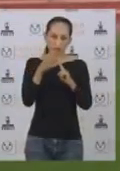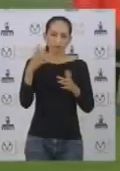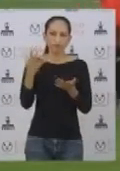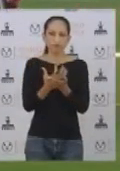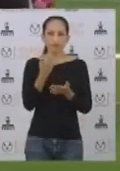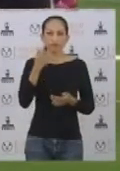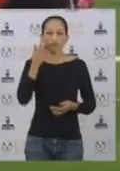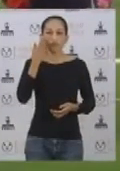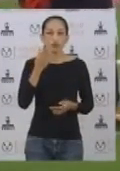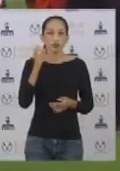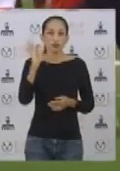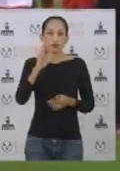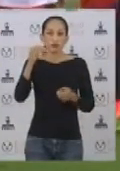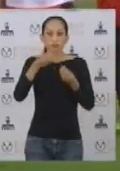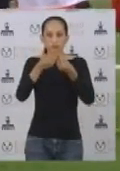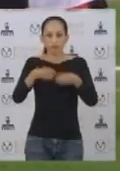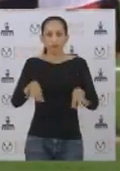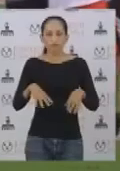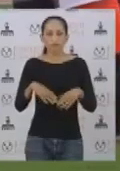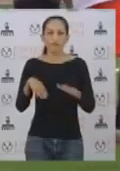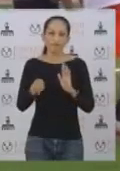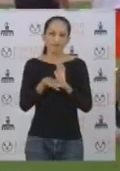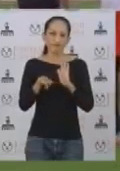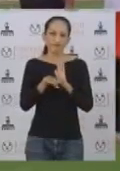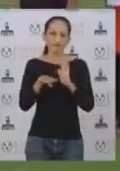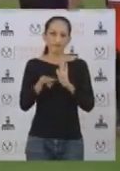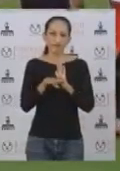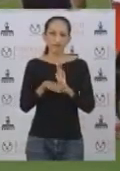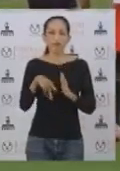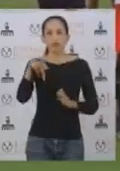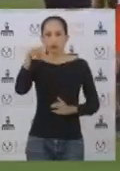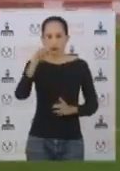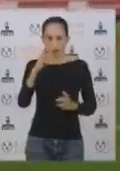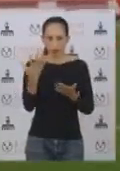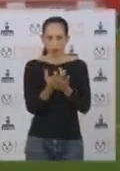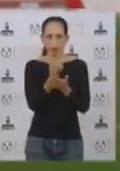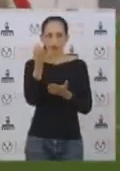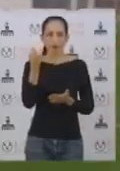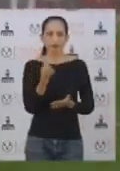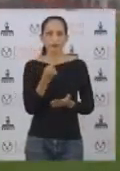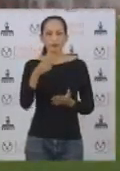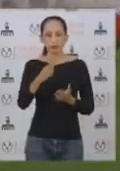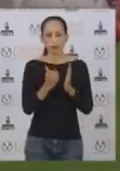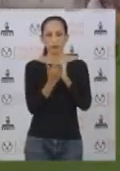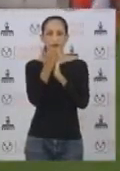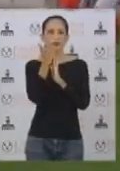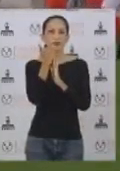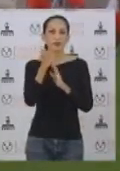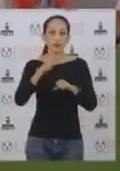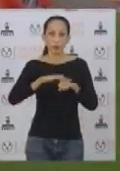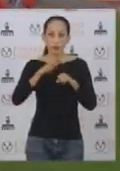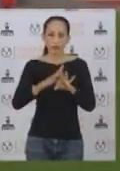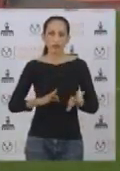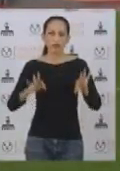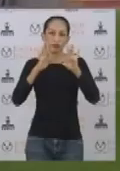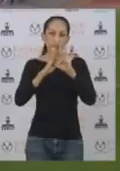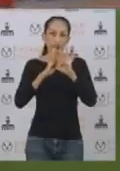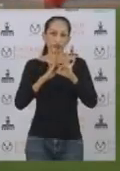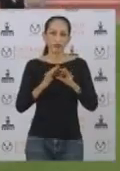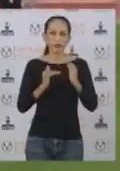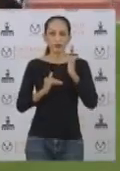este compromiso, porque de perder se rezagarían en la tabla general y de ganar ocuparían una posición importante dentro de